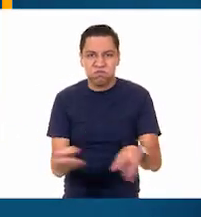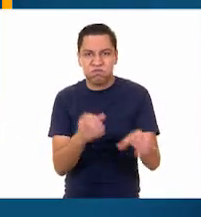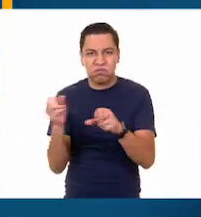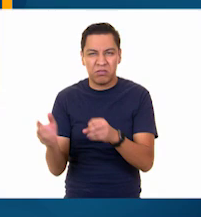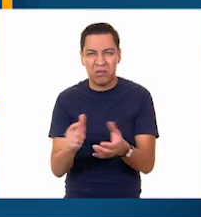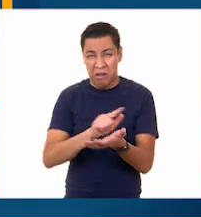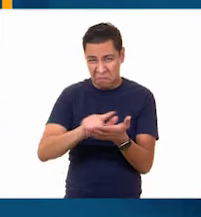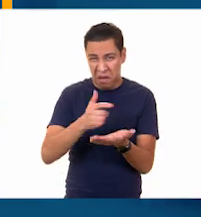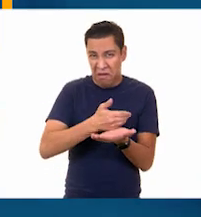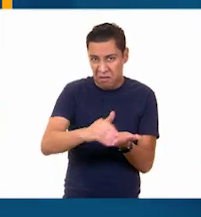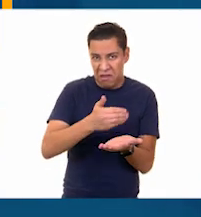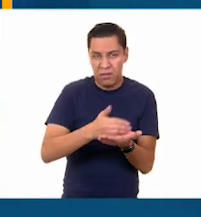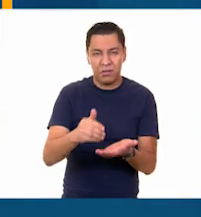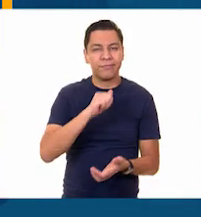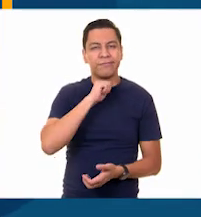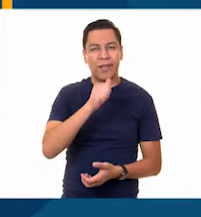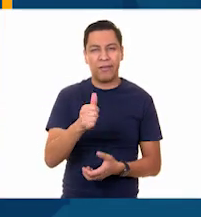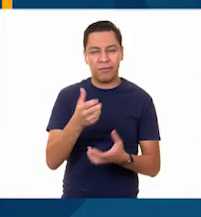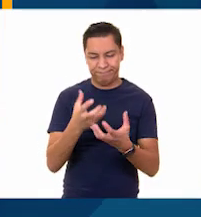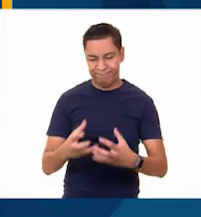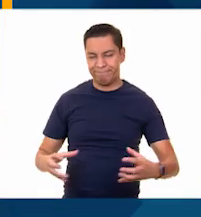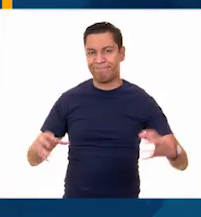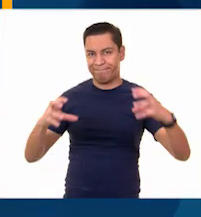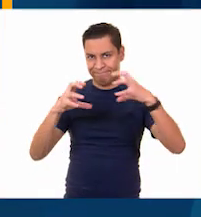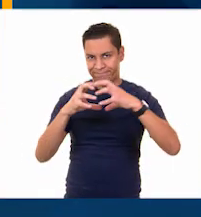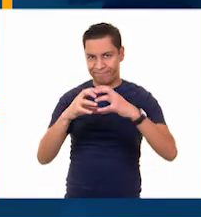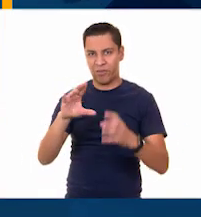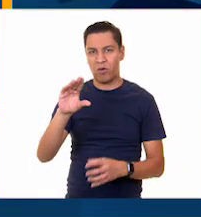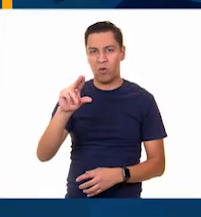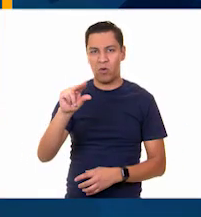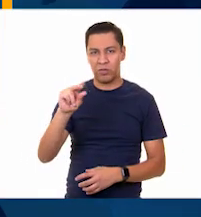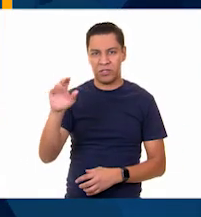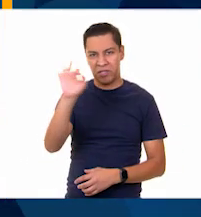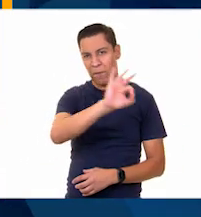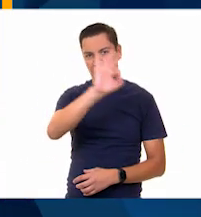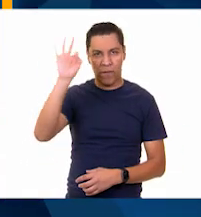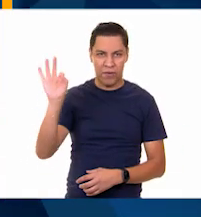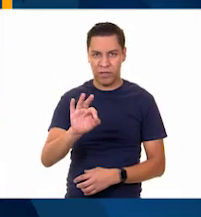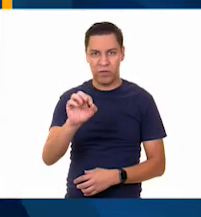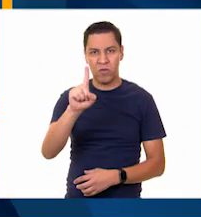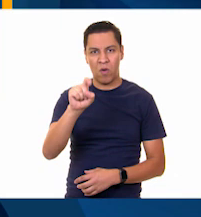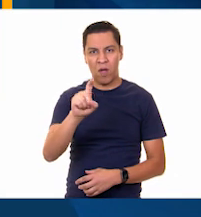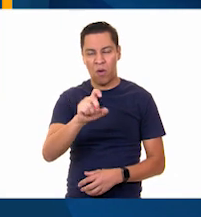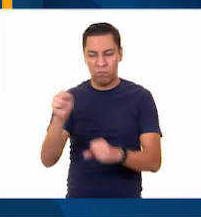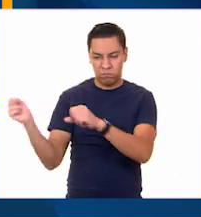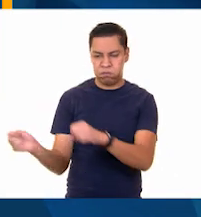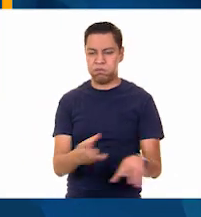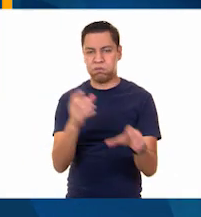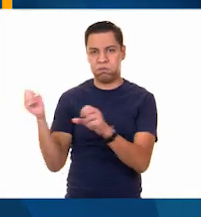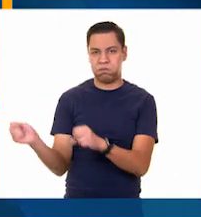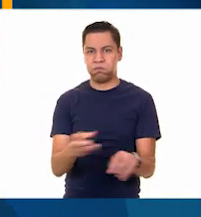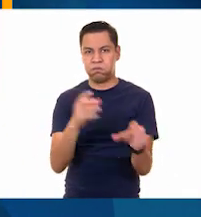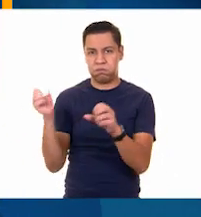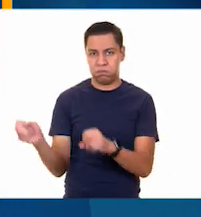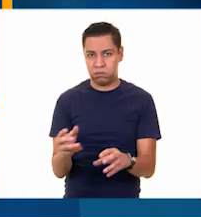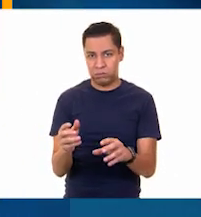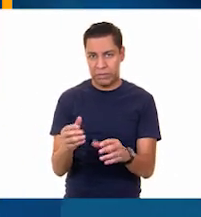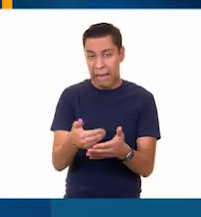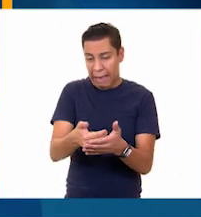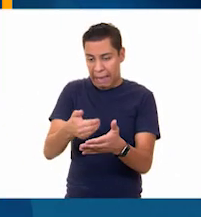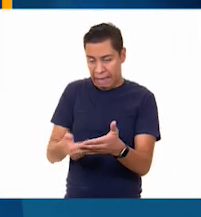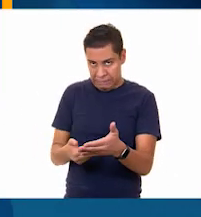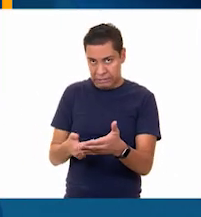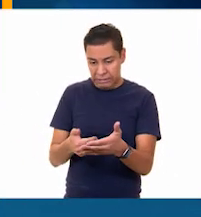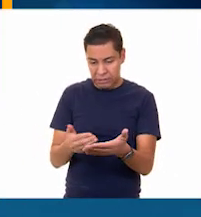tratamiento. A nivel mundial, el 80% de las aguas residuales que se generan se vierten sin ser procesadas.